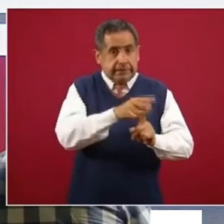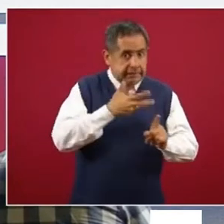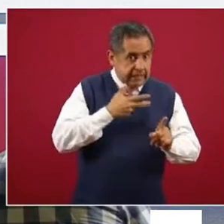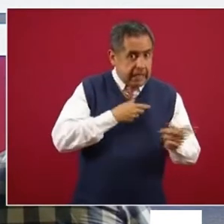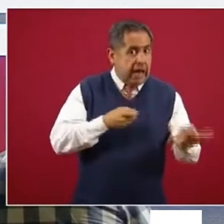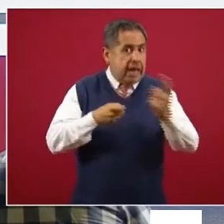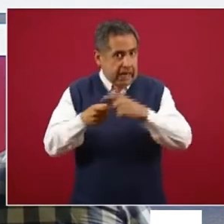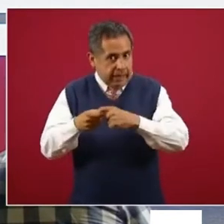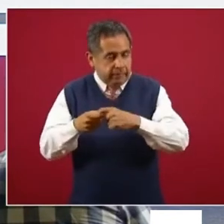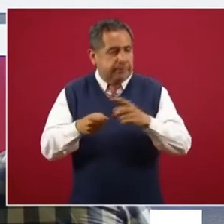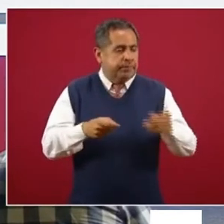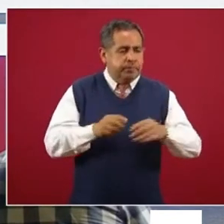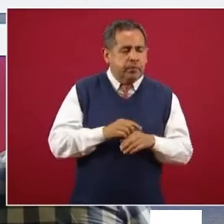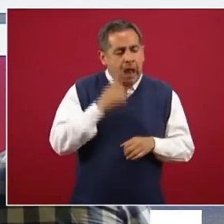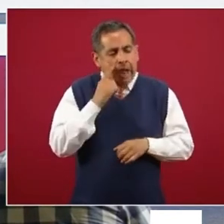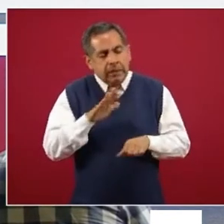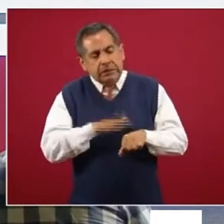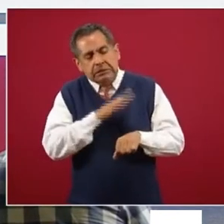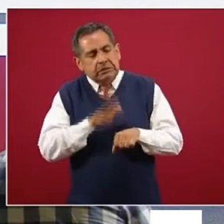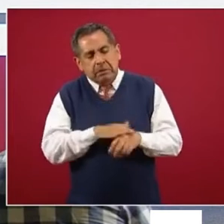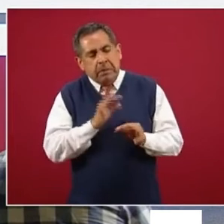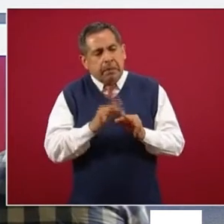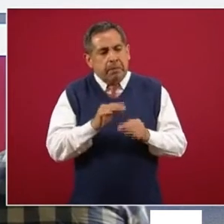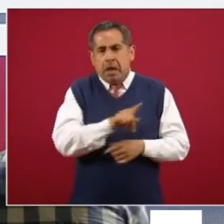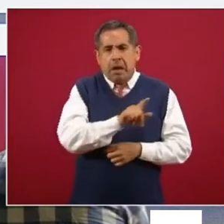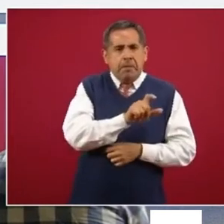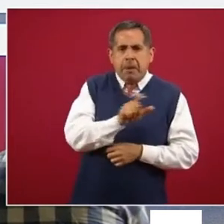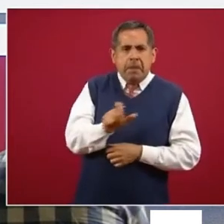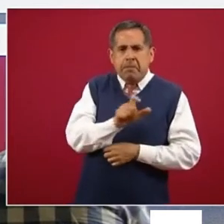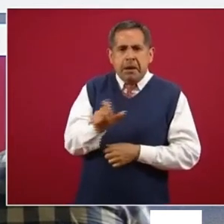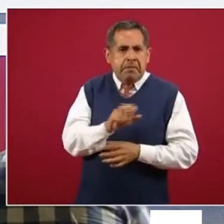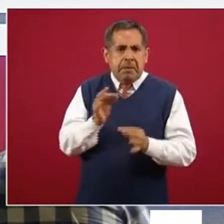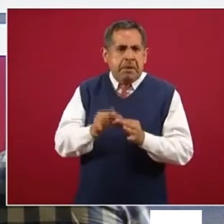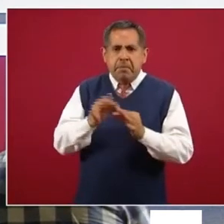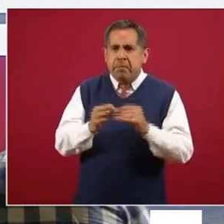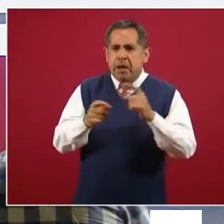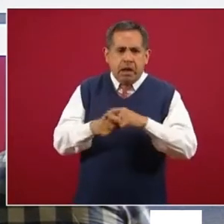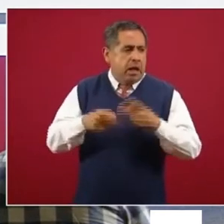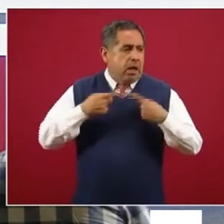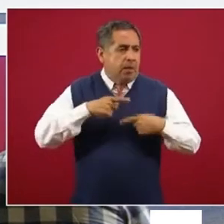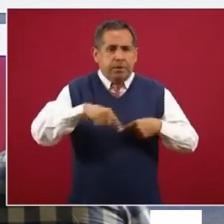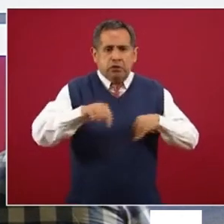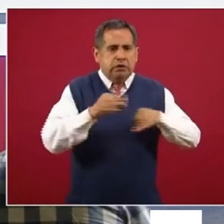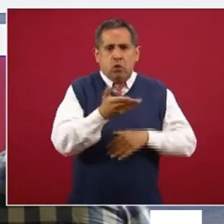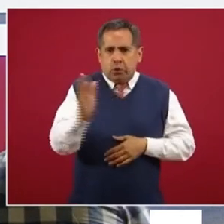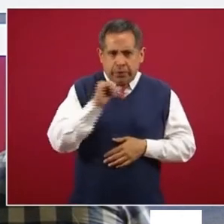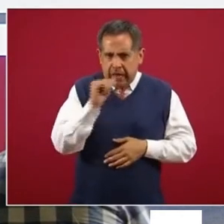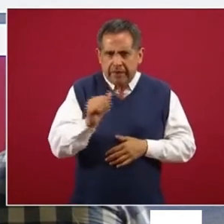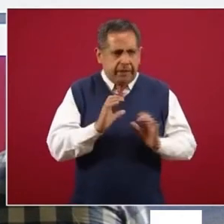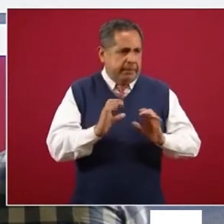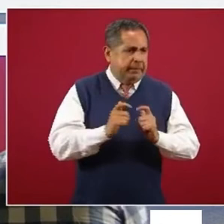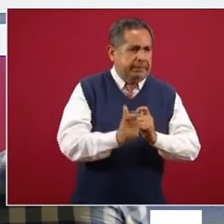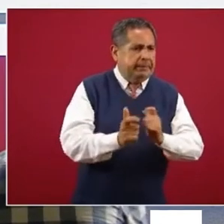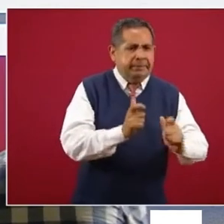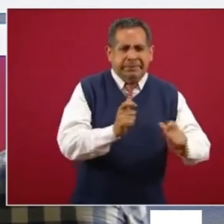cubrió los requisitos de haber mantenido el promedio de su plantilla laboral del primer trimestre,